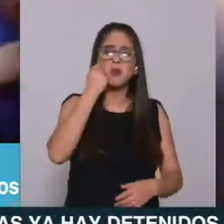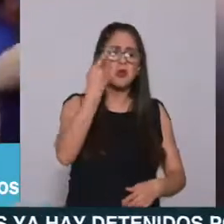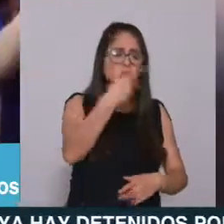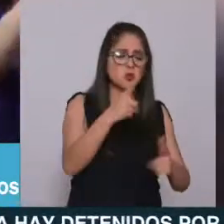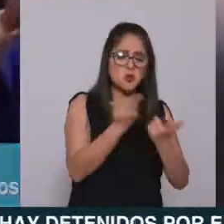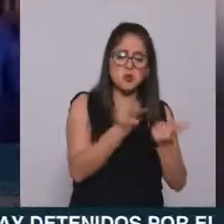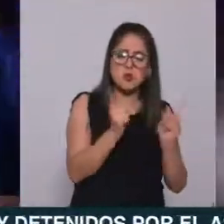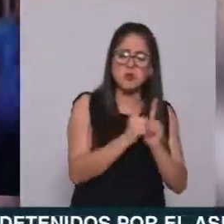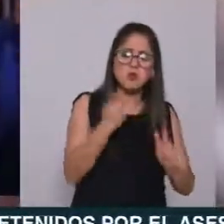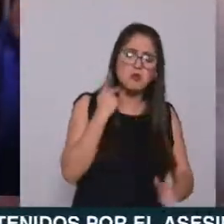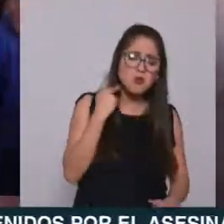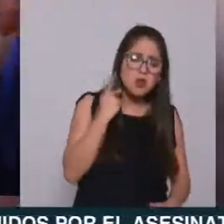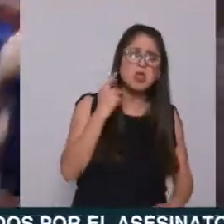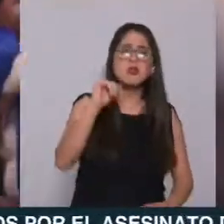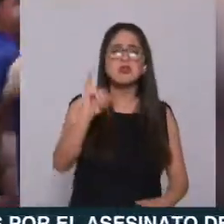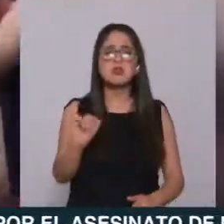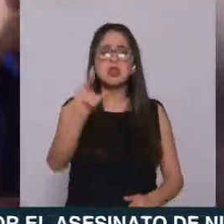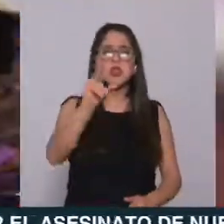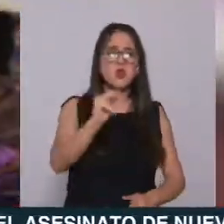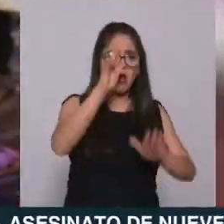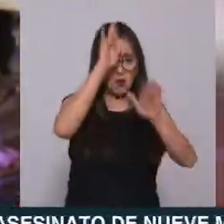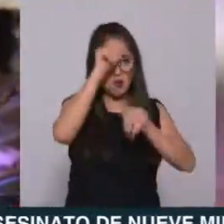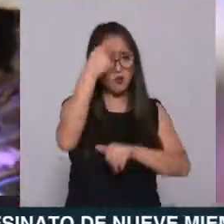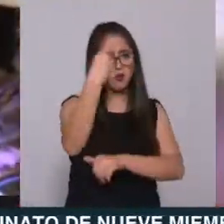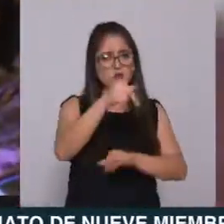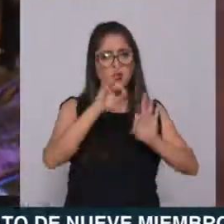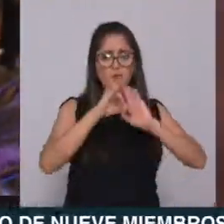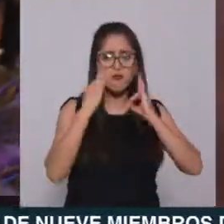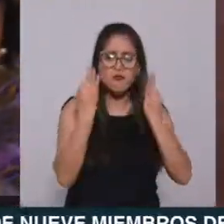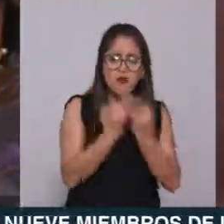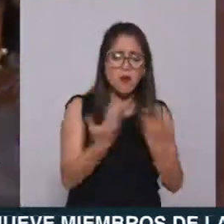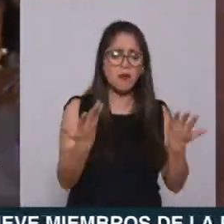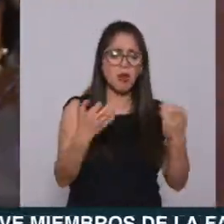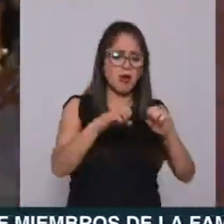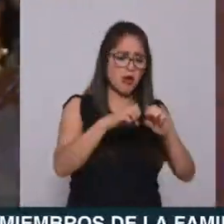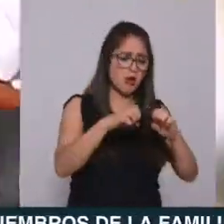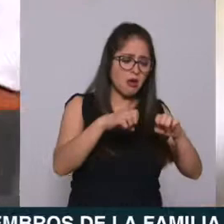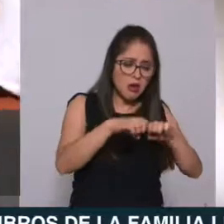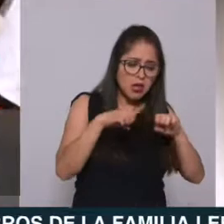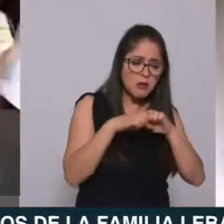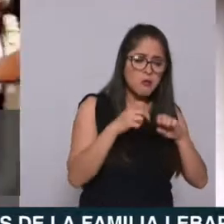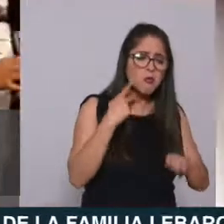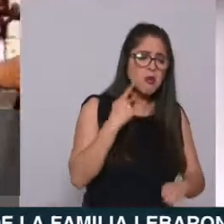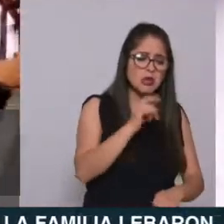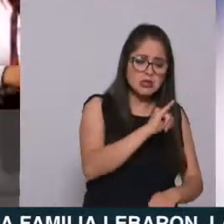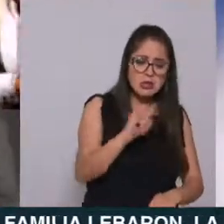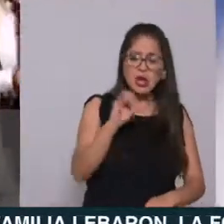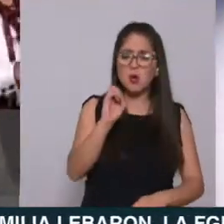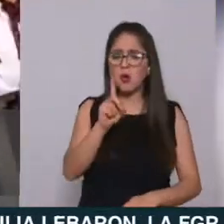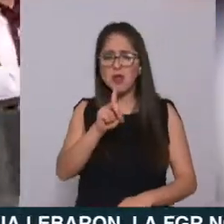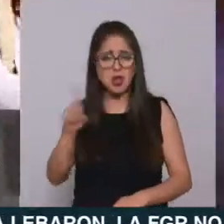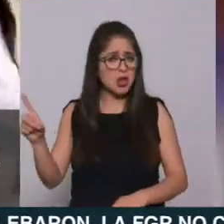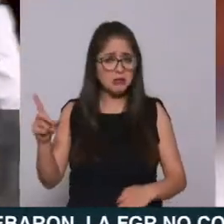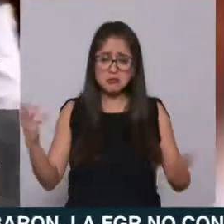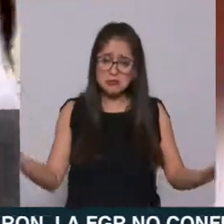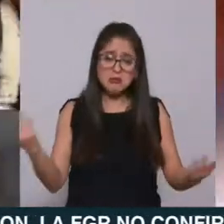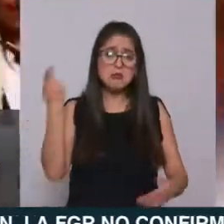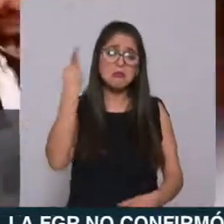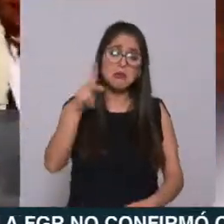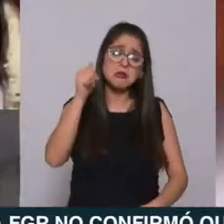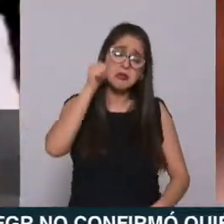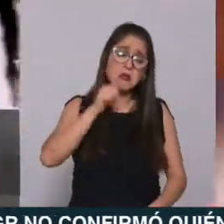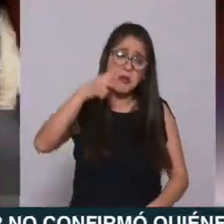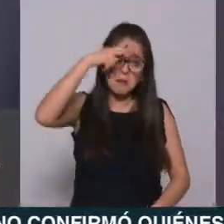de las simpatías hacia alguna doctrina, hacia la izquierda, hacia la derecha, hacia el centro, pues México ha recibido desde hace muchísimos años